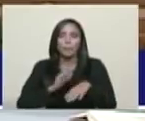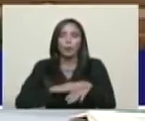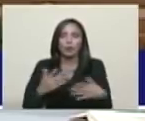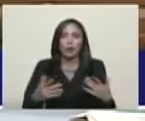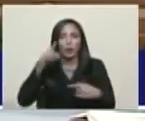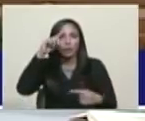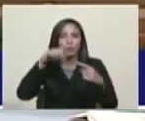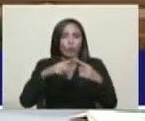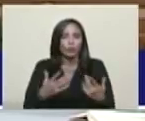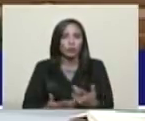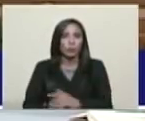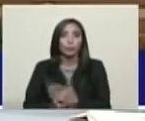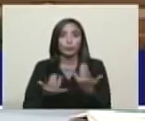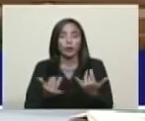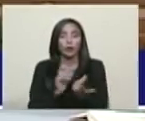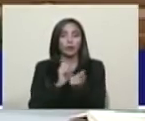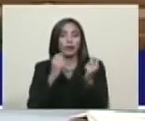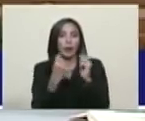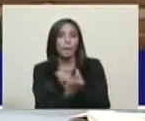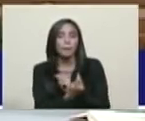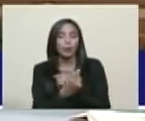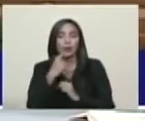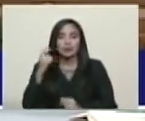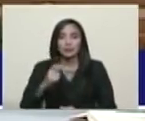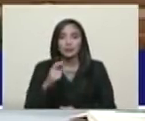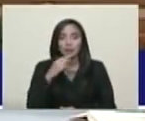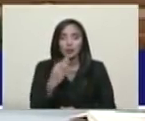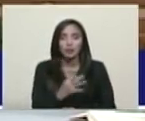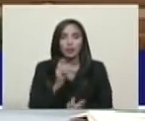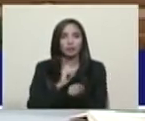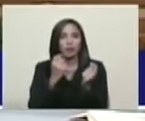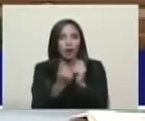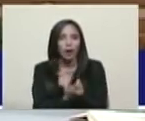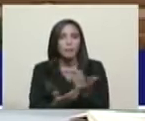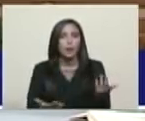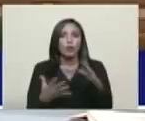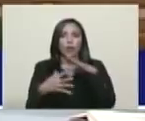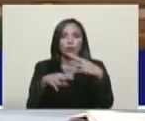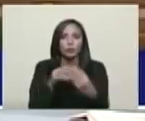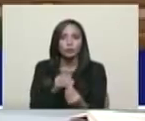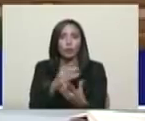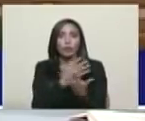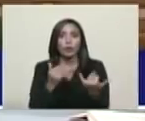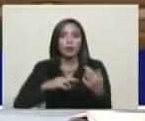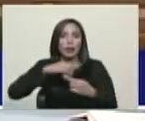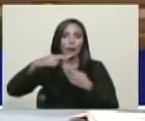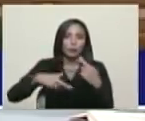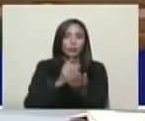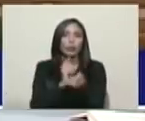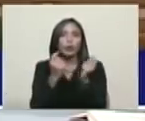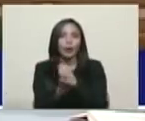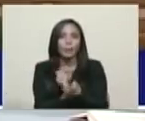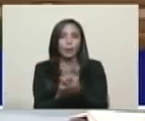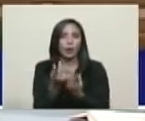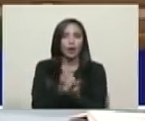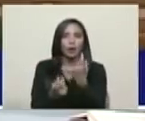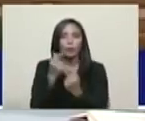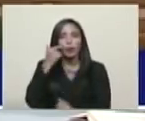economía venezolana, de cambio necesario, ¿no?, de transformación, de revolución económica,